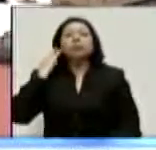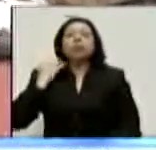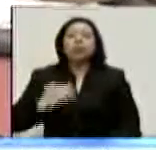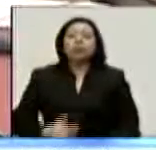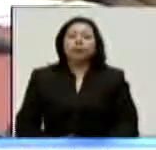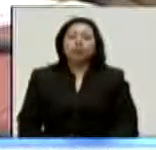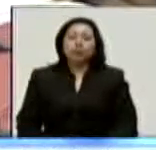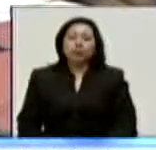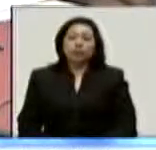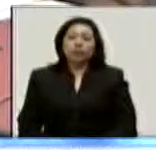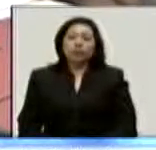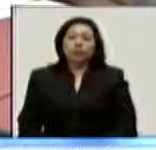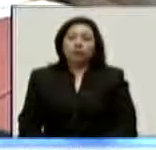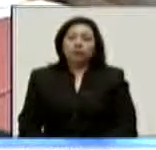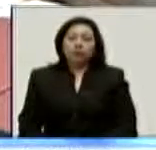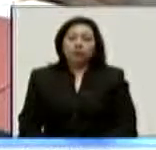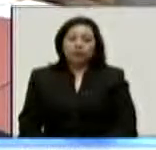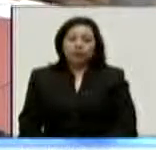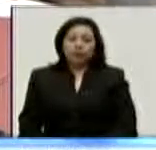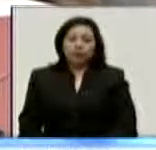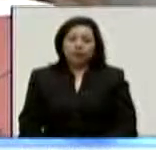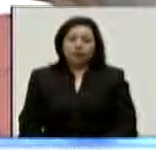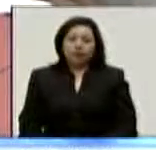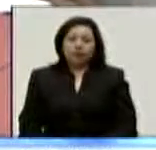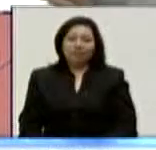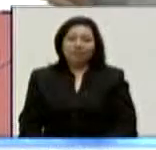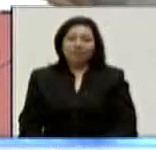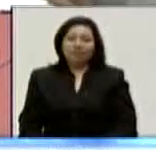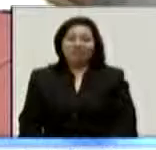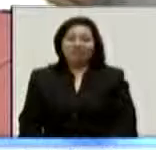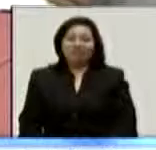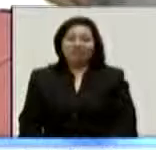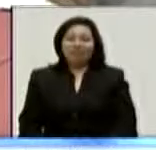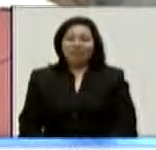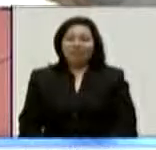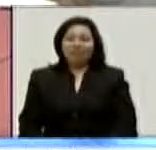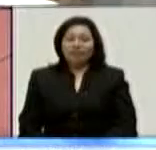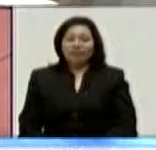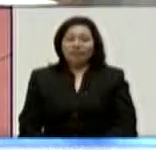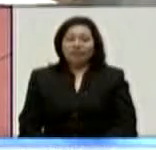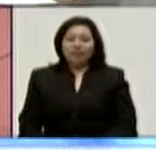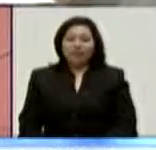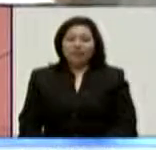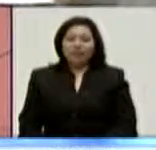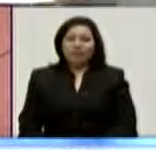Adelante, congresista García de la UNDE. Ahora sí le doy la bienvenida al señor Gutiérrez.